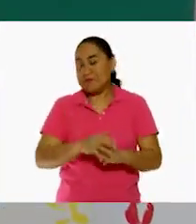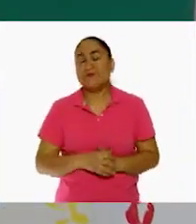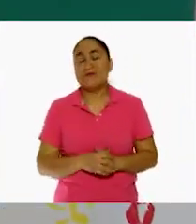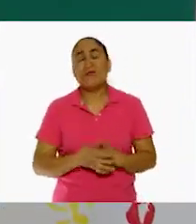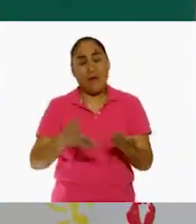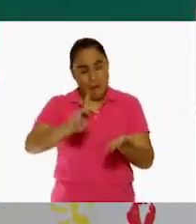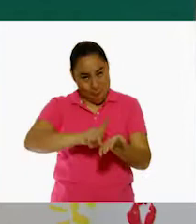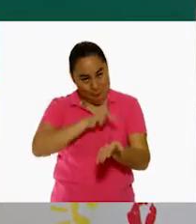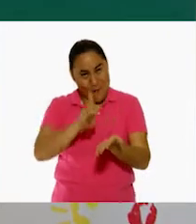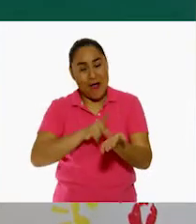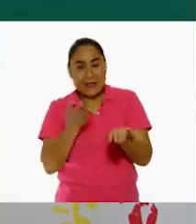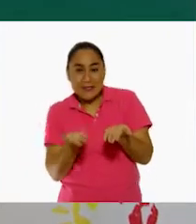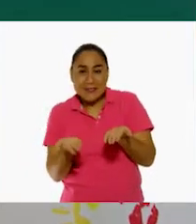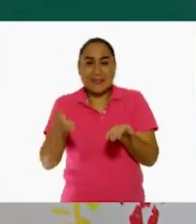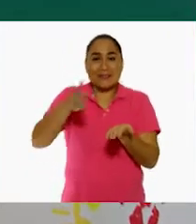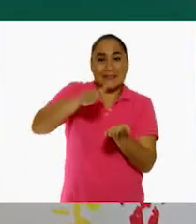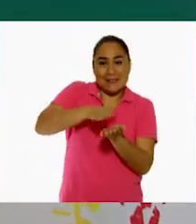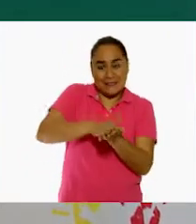a volver a doblar.